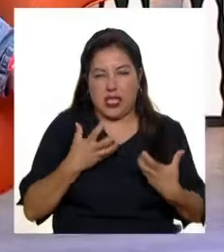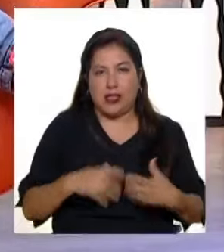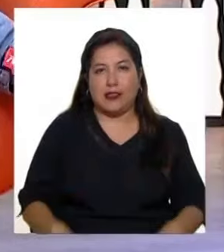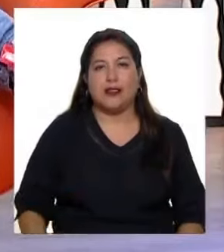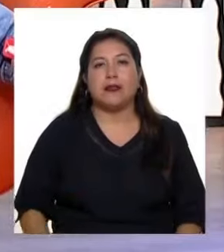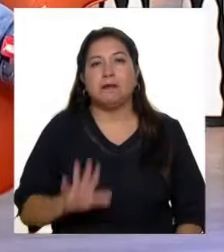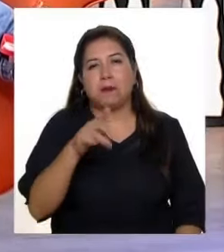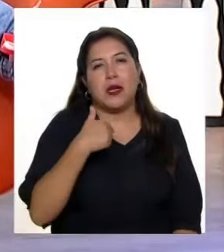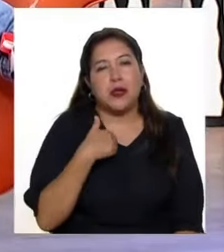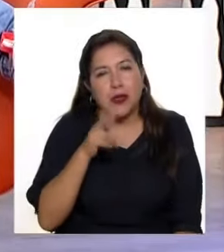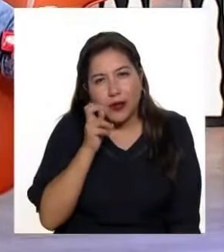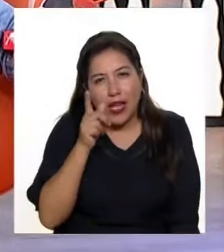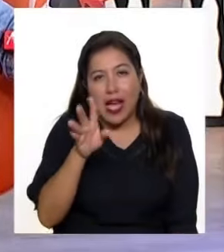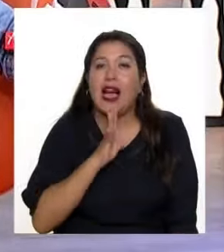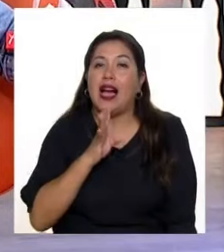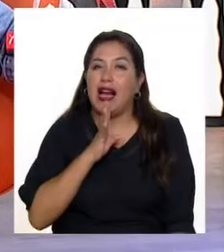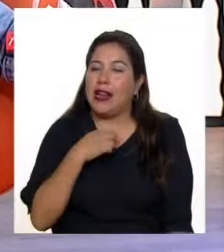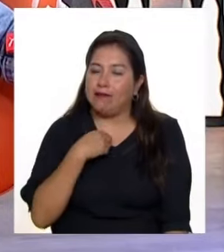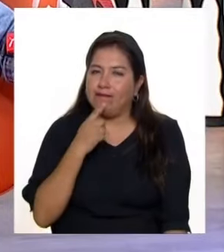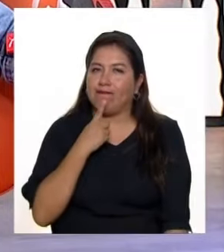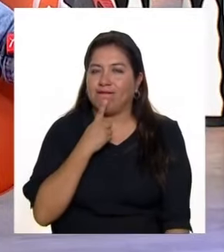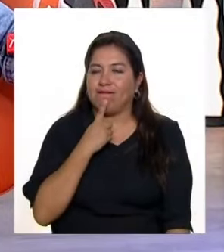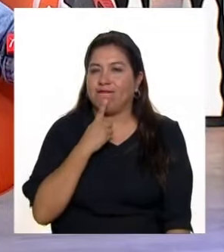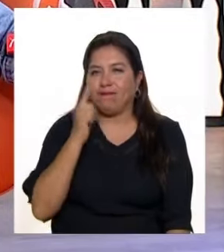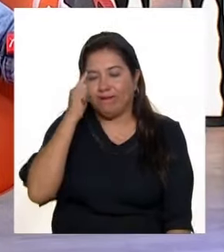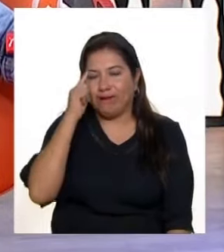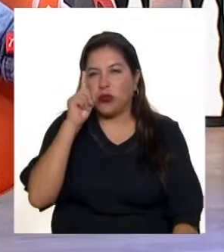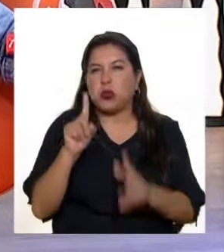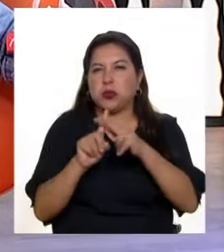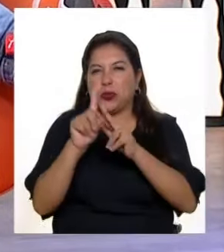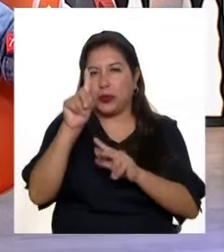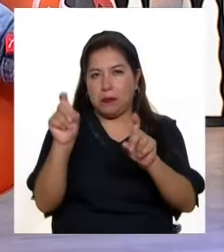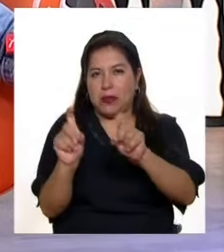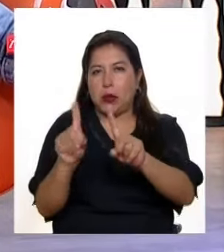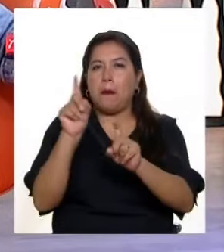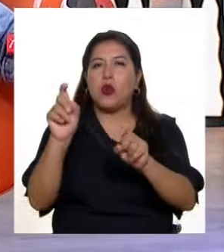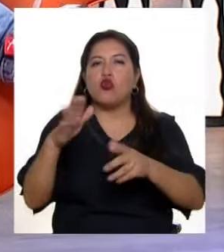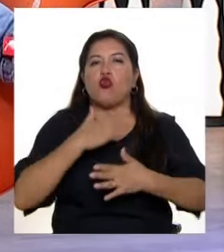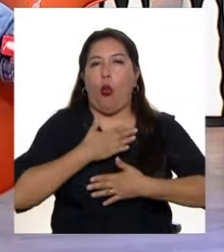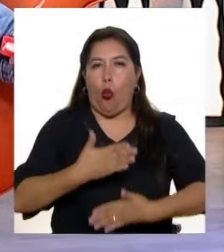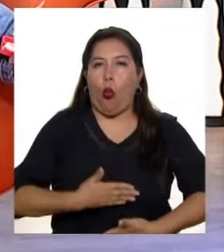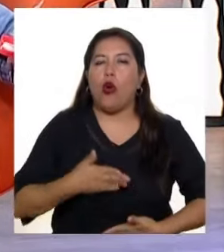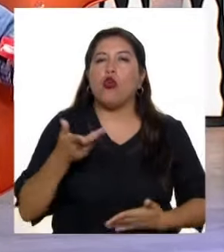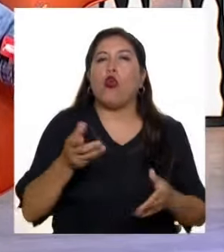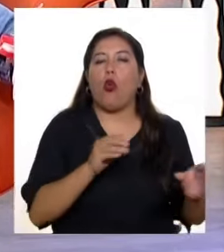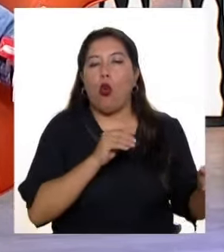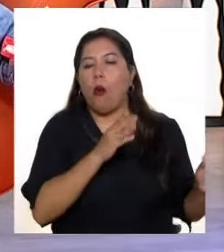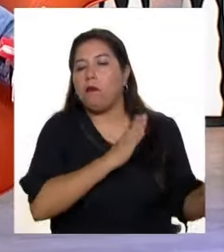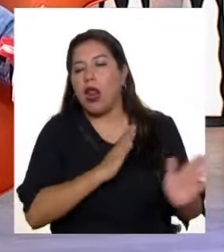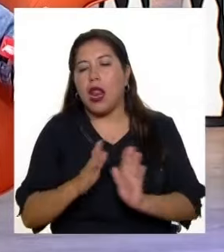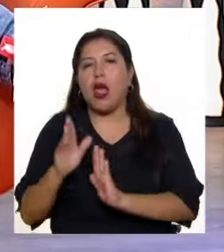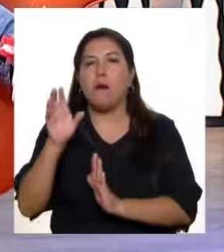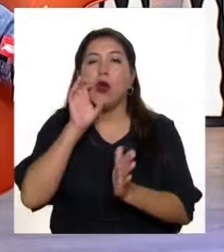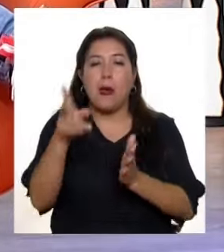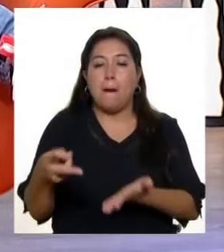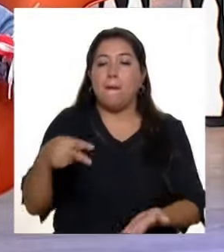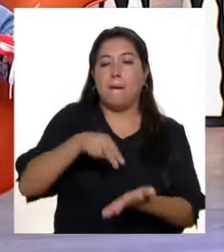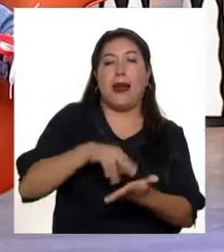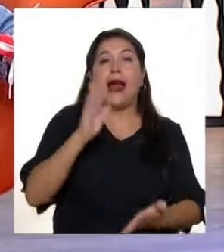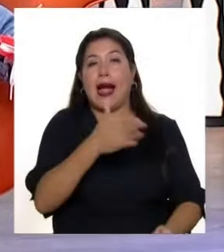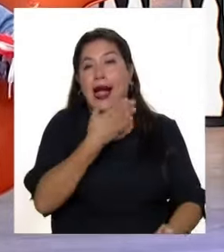Escuchándote, me salta una pregunta. ¿Cómo es tu preparación física? Porque efectivamente una cosa es pararse y cantar, que de por